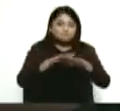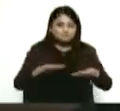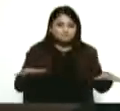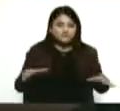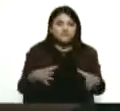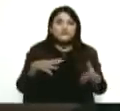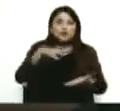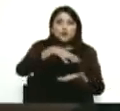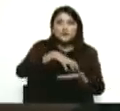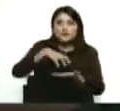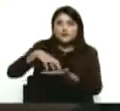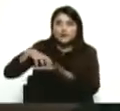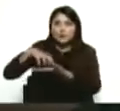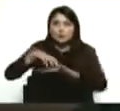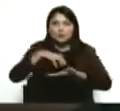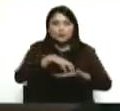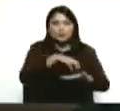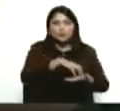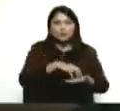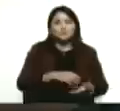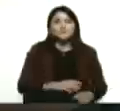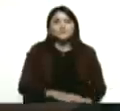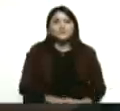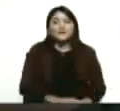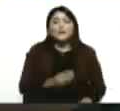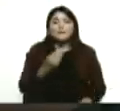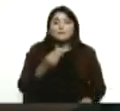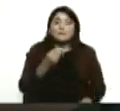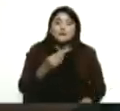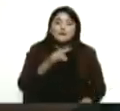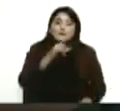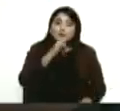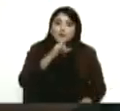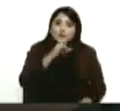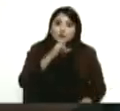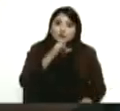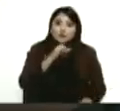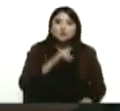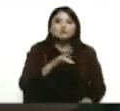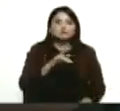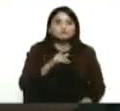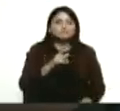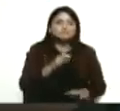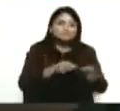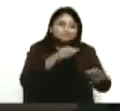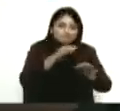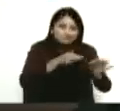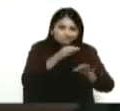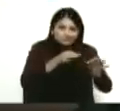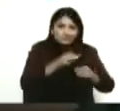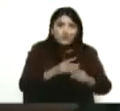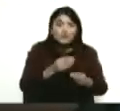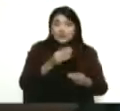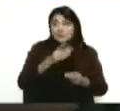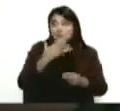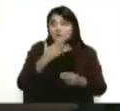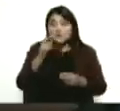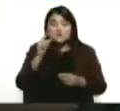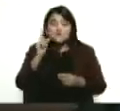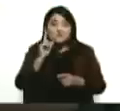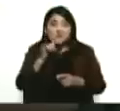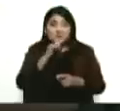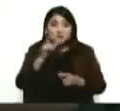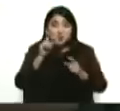estados y municipios para profundizar la información y evitar, por supuesto, la desinformación, las mentiras y las